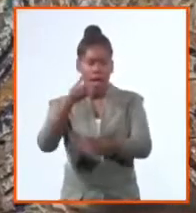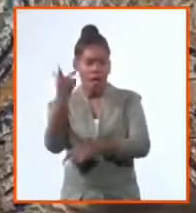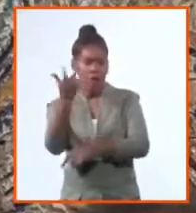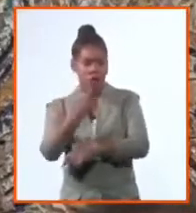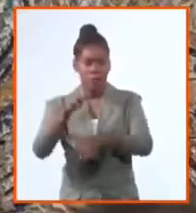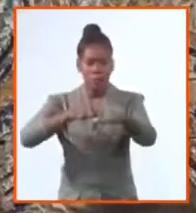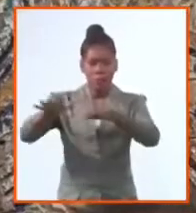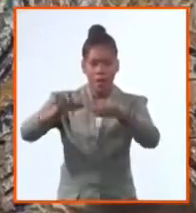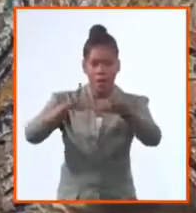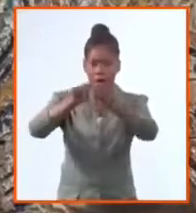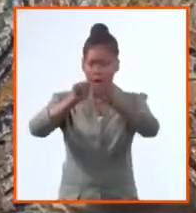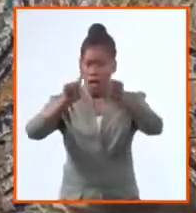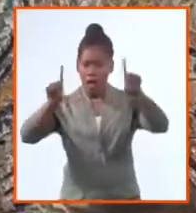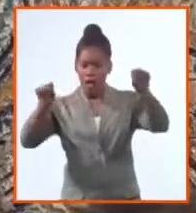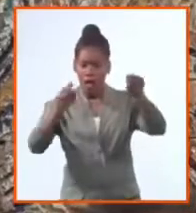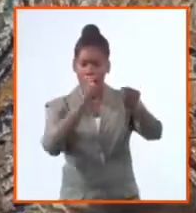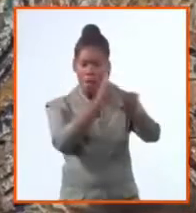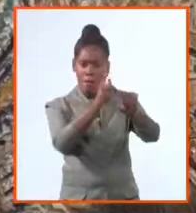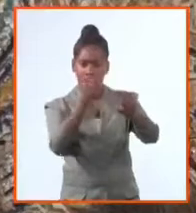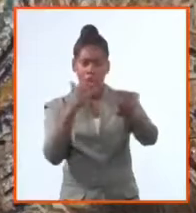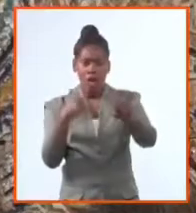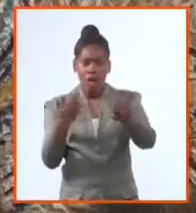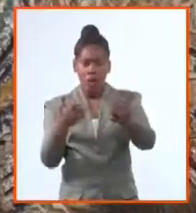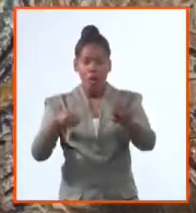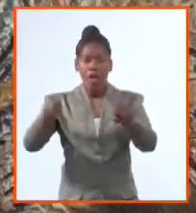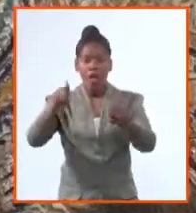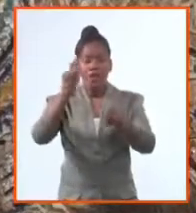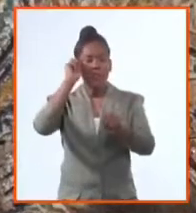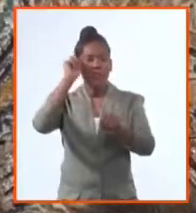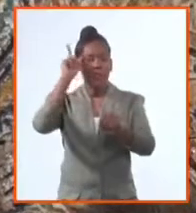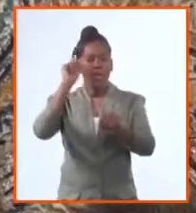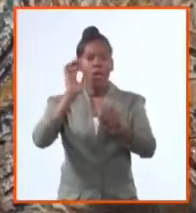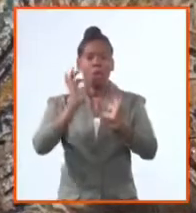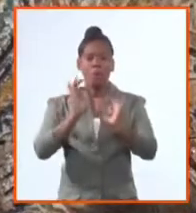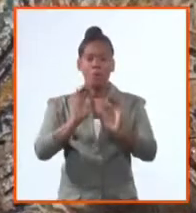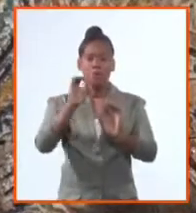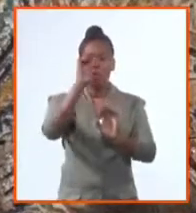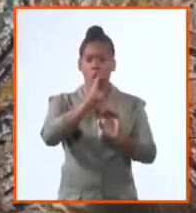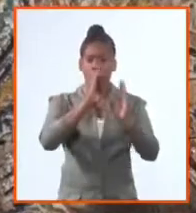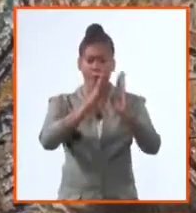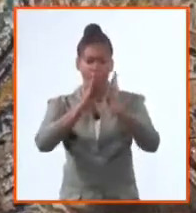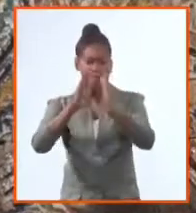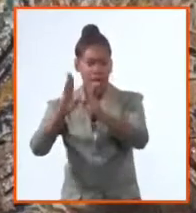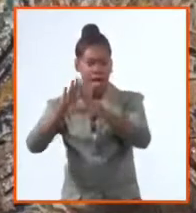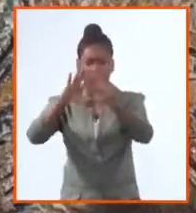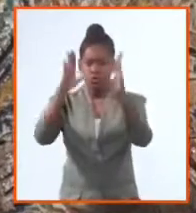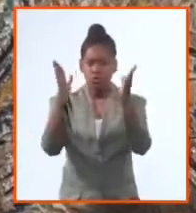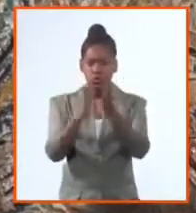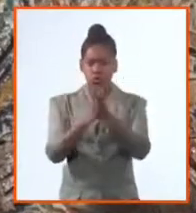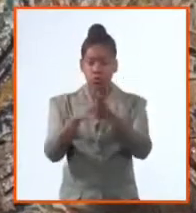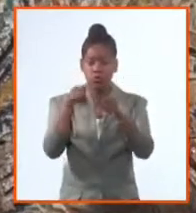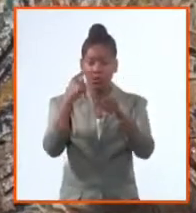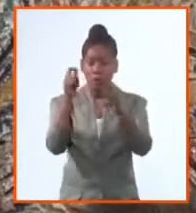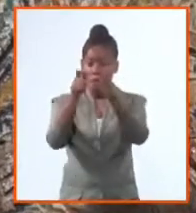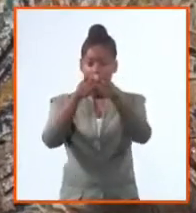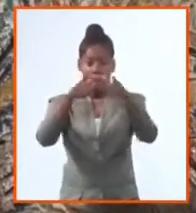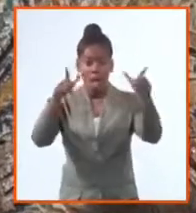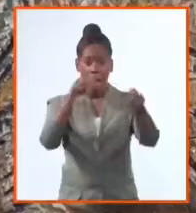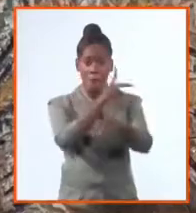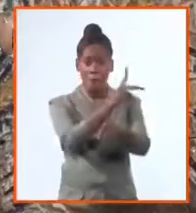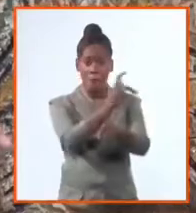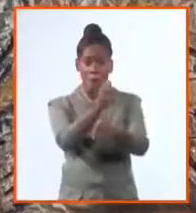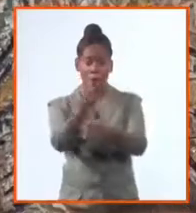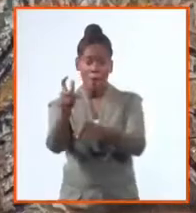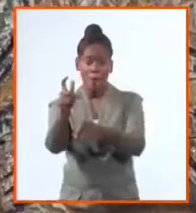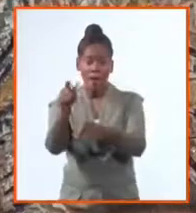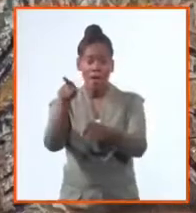de su población, ni al 1% de su población, y no saben cuándo van a poder vacunarlo. Y ya nosotros estamos aquí con la estrategia que